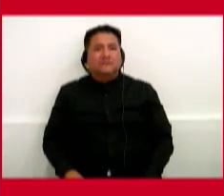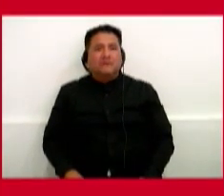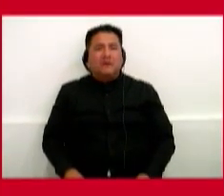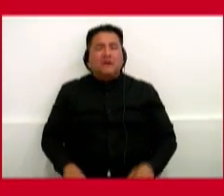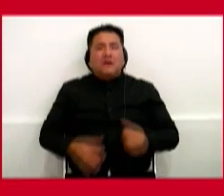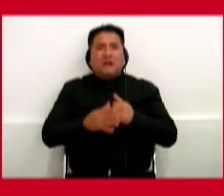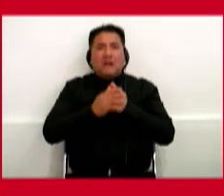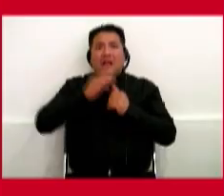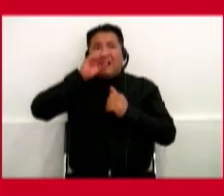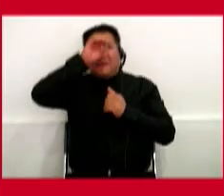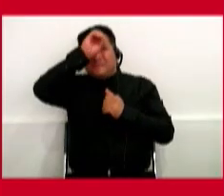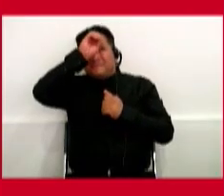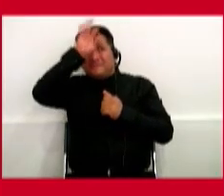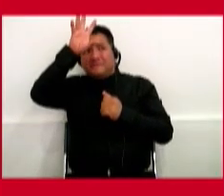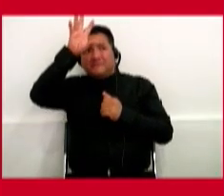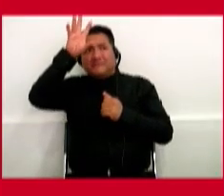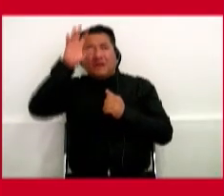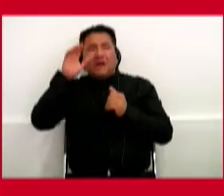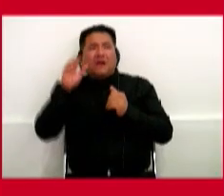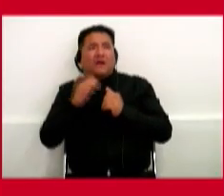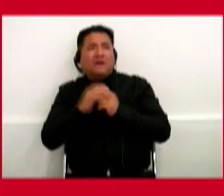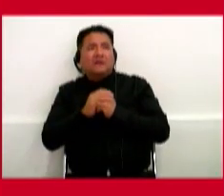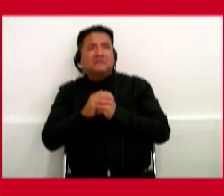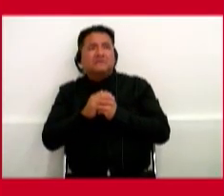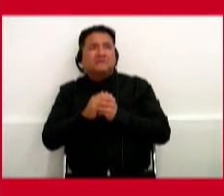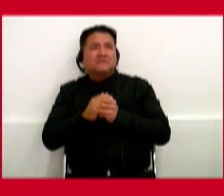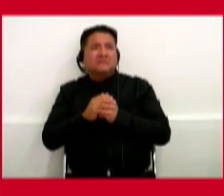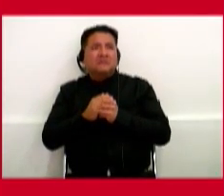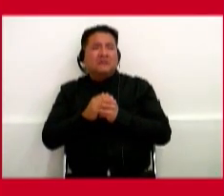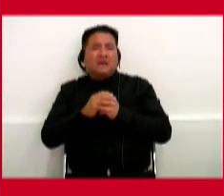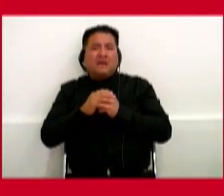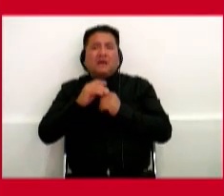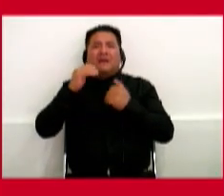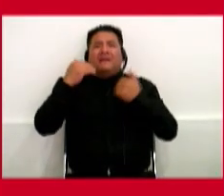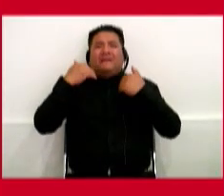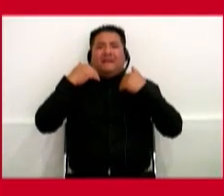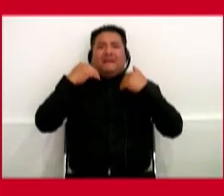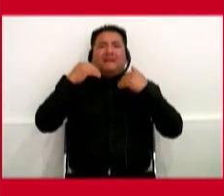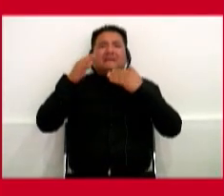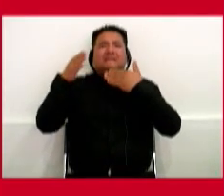Minera Condestable es una mina que está muy cerca a la ciudad de Lima.